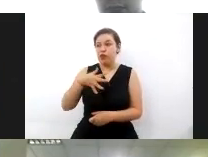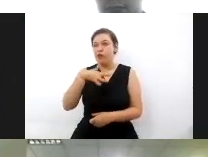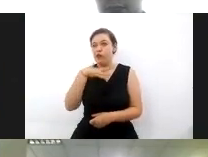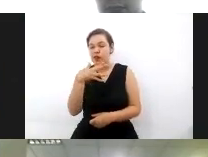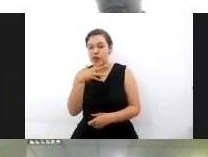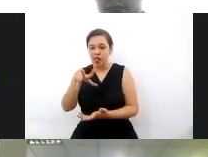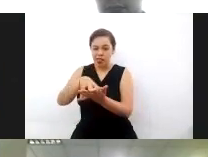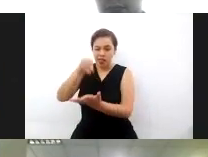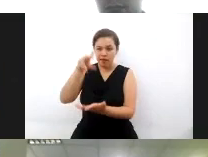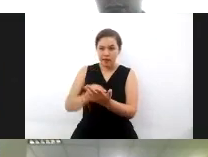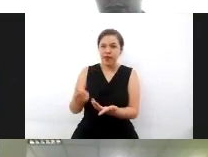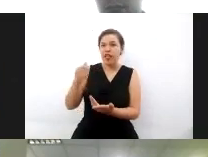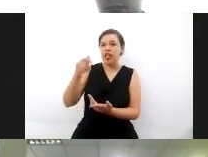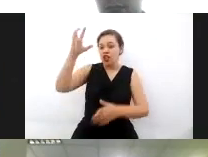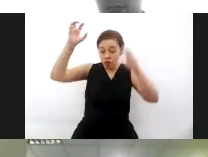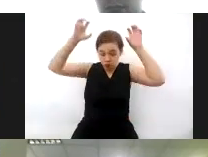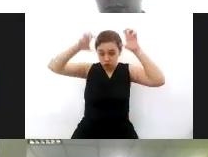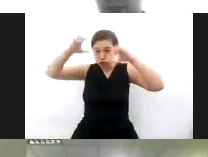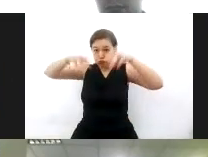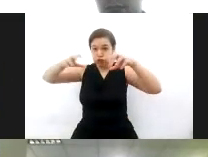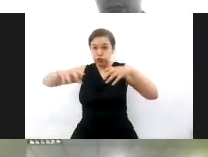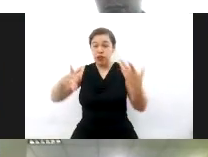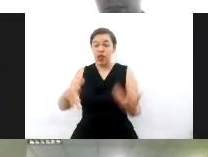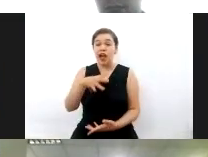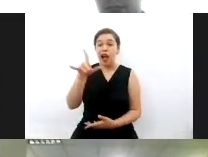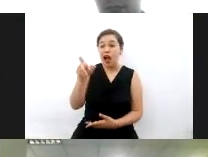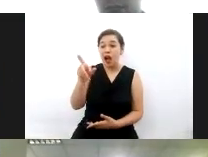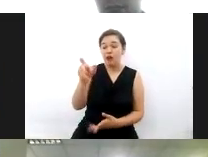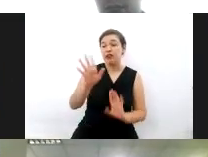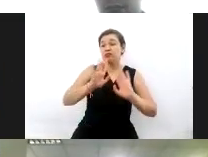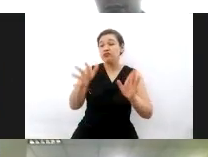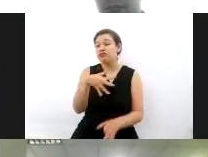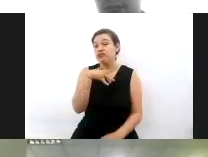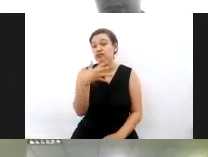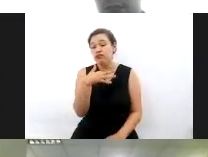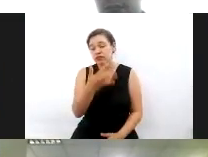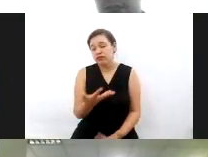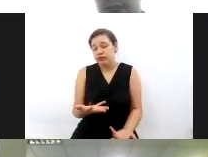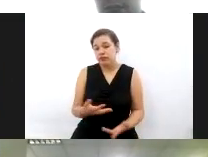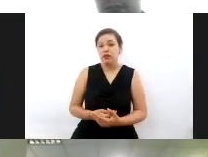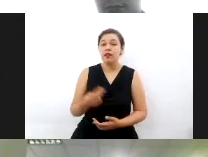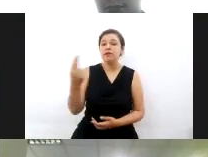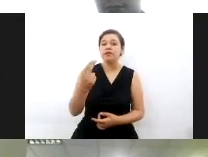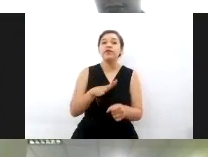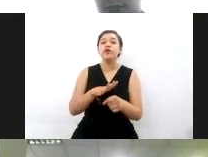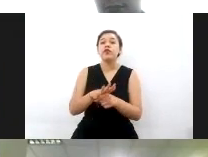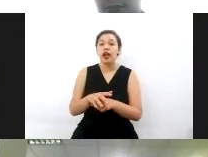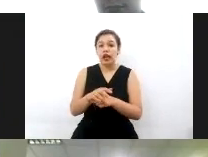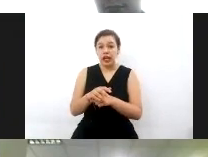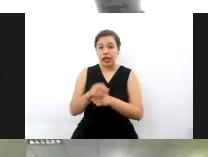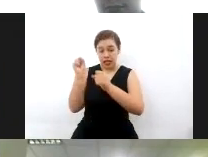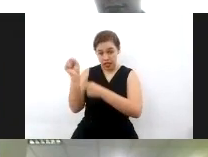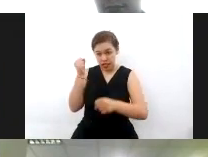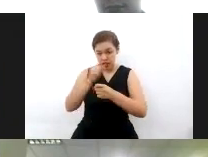lodo, hay lluvia y esa agua pues ya está contaminada, ¿no? ¿Qué vamos a necesitar? Pues vamos a necesitar la escoba, un